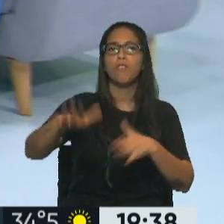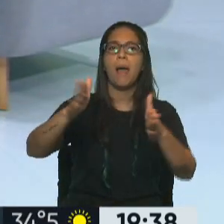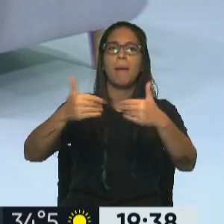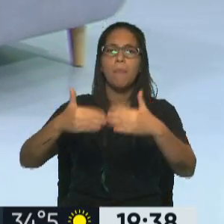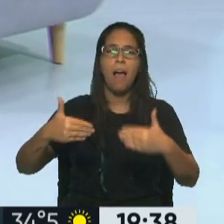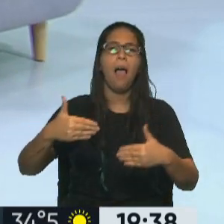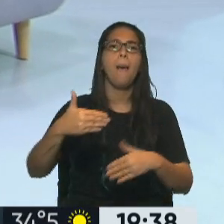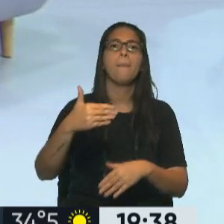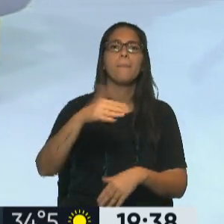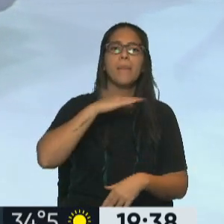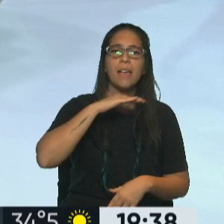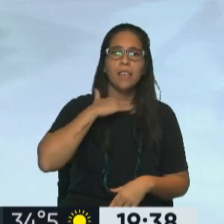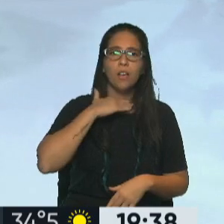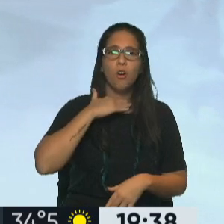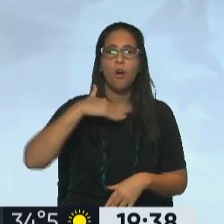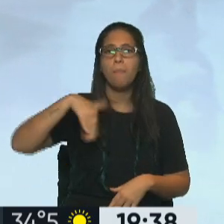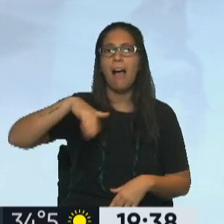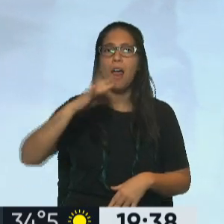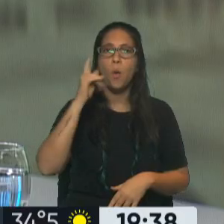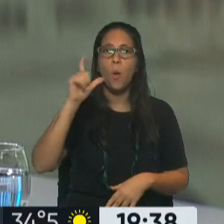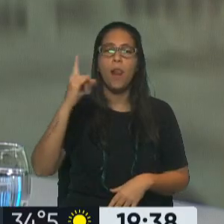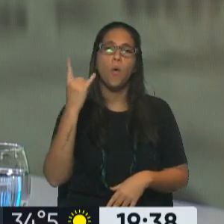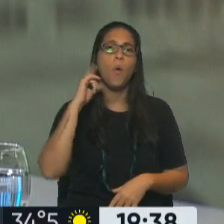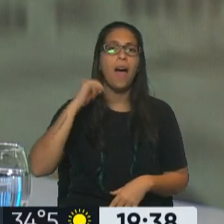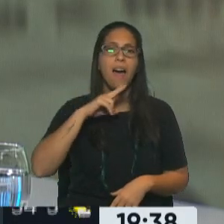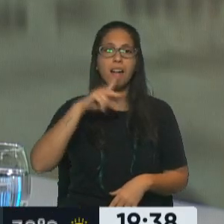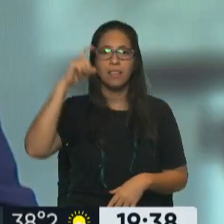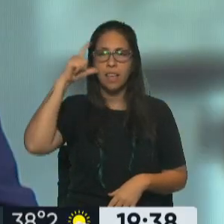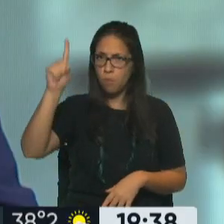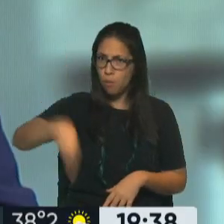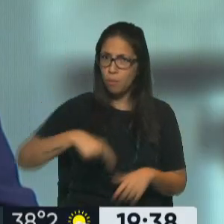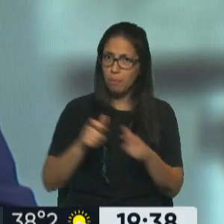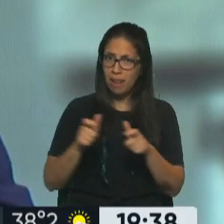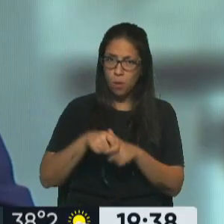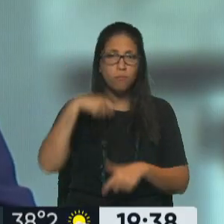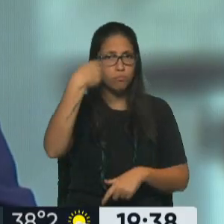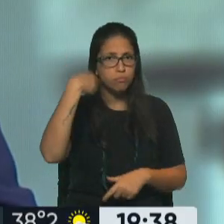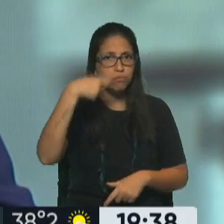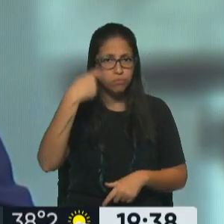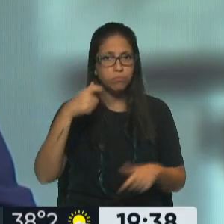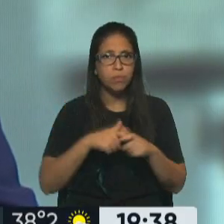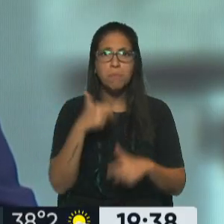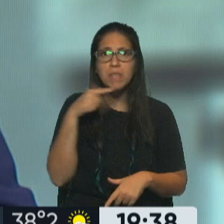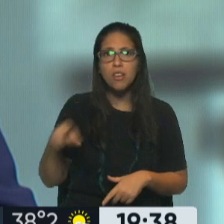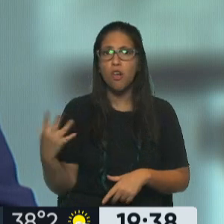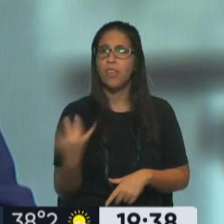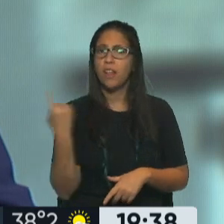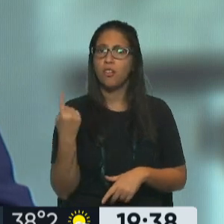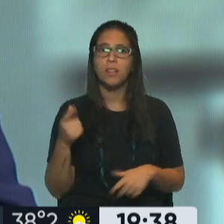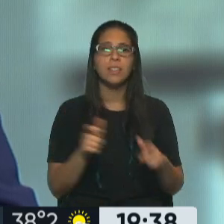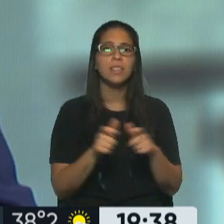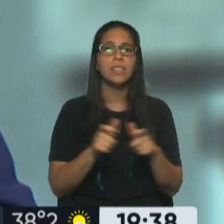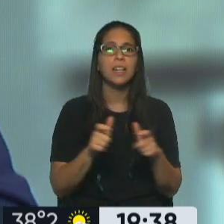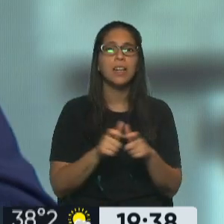México el que Manuel hugarte Y qué hiciste una película hicimos una película La dir mi hijo la